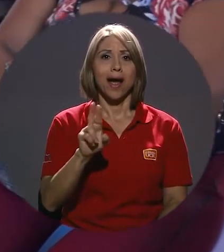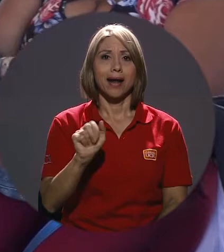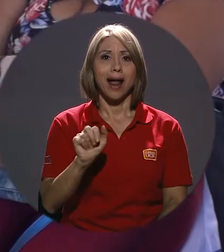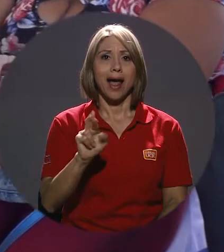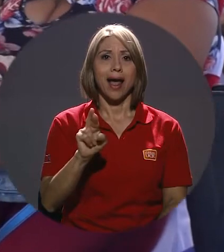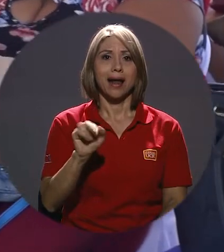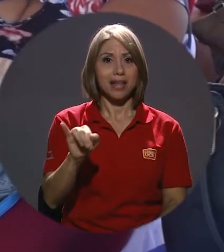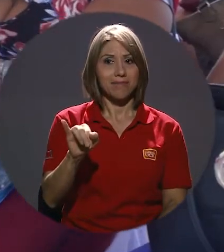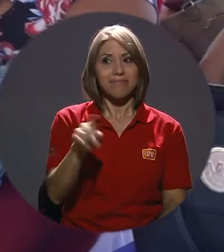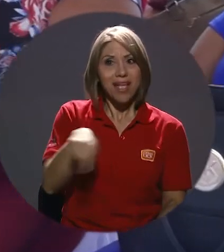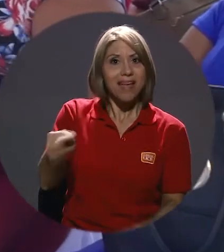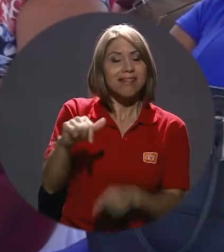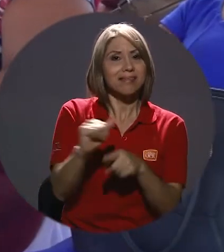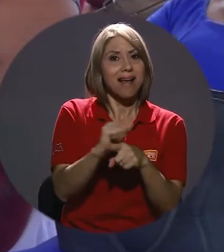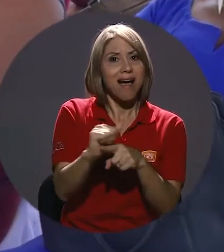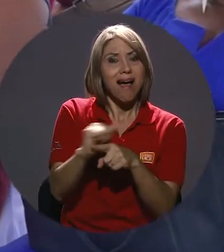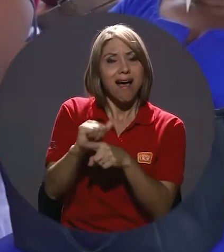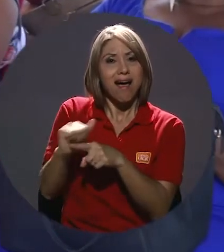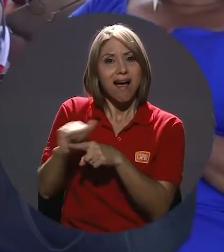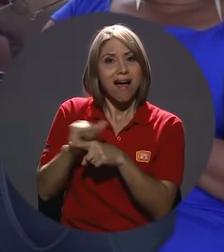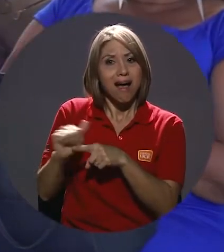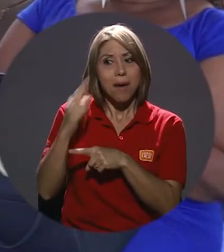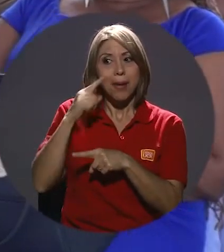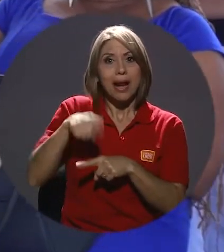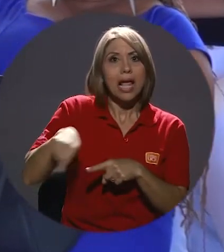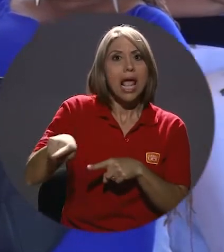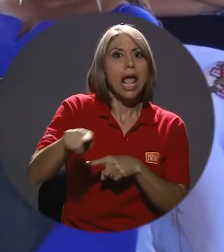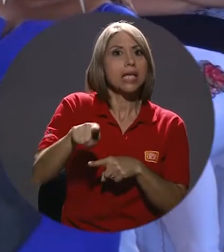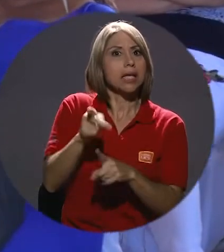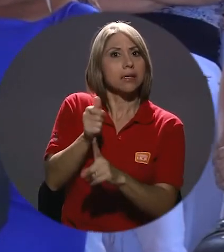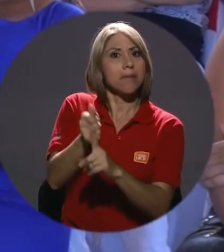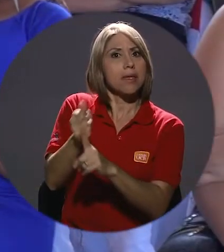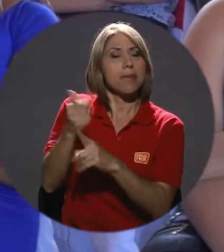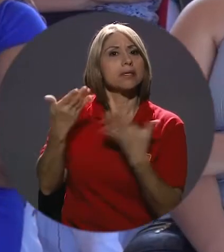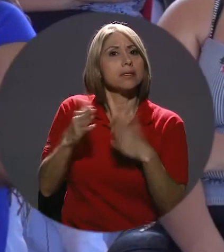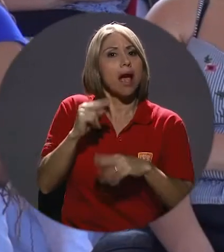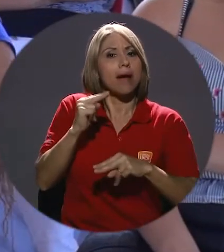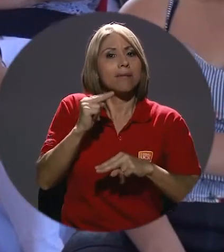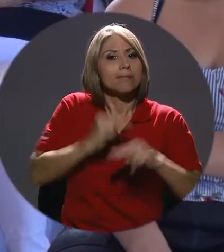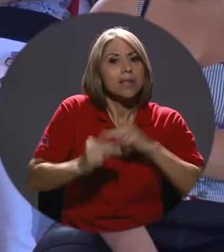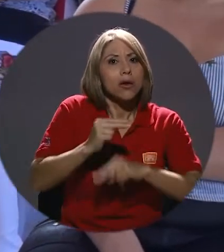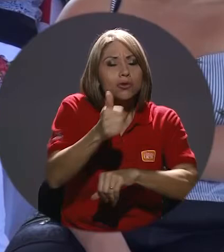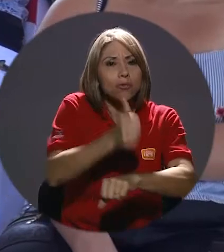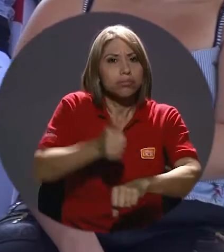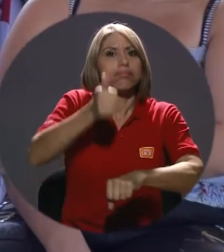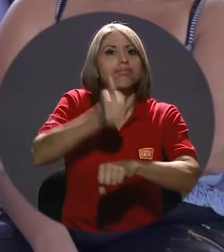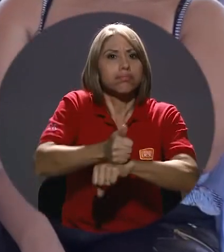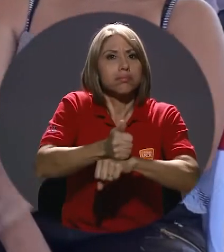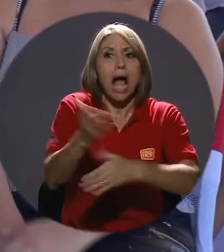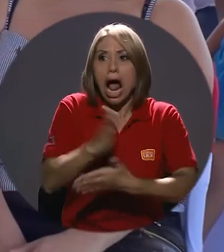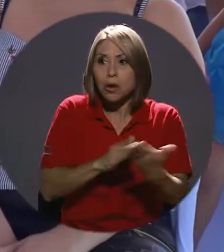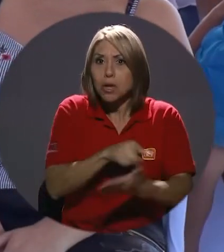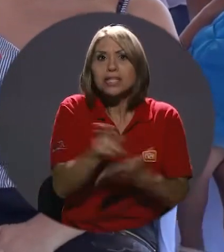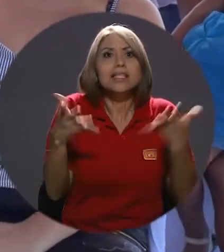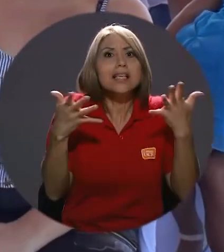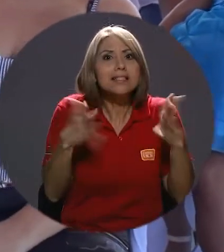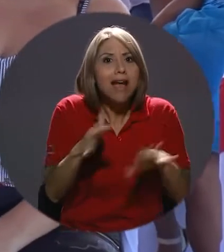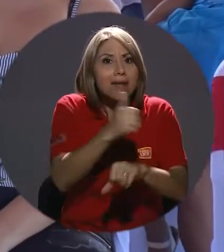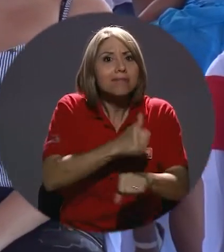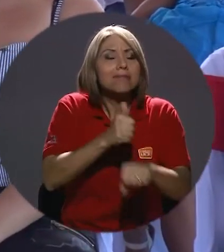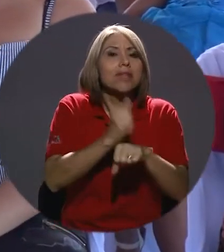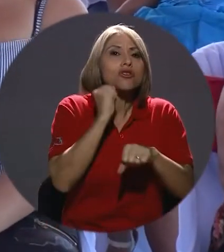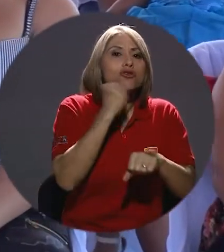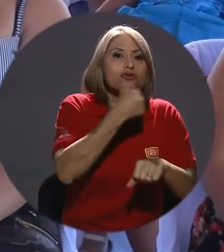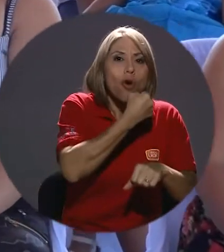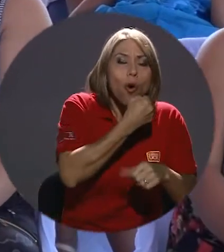sido capacitadas para que se conviertan en emprendedoras. Algunas de ellas ya han instalado sus sodas,